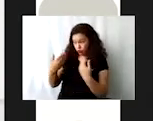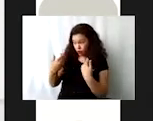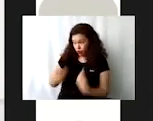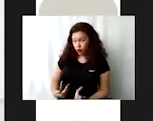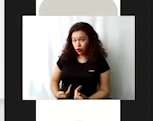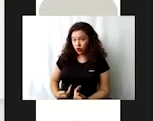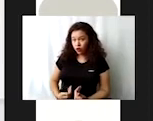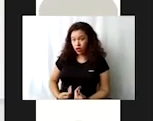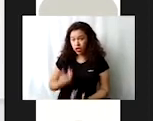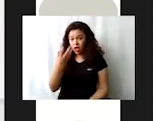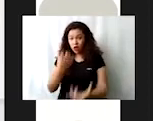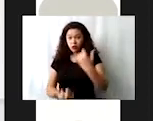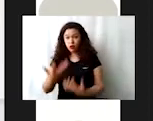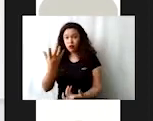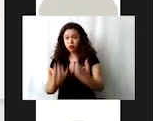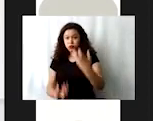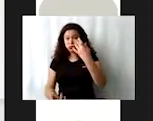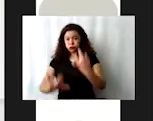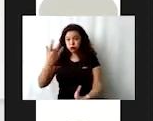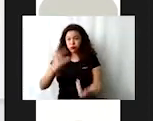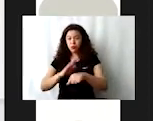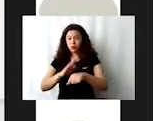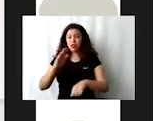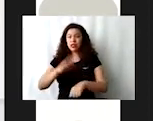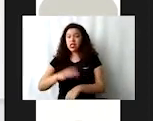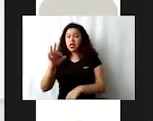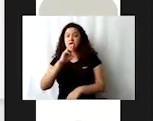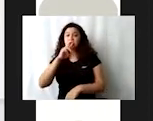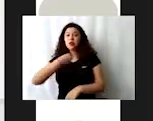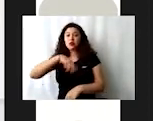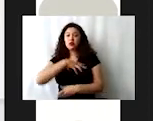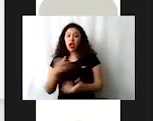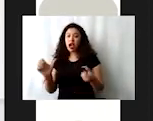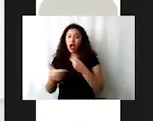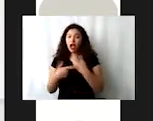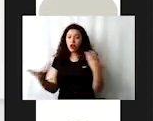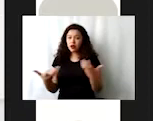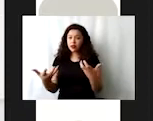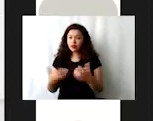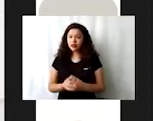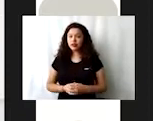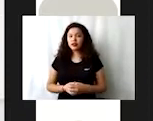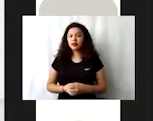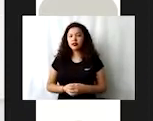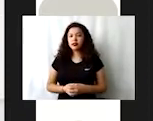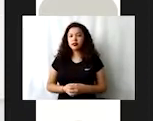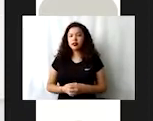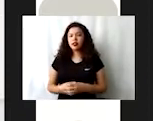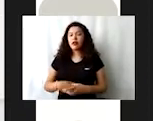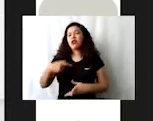Vaya, el incendio va en aumento. Oigan, será mejor que hagamos algo. Vaya, ¿de qué me sirvió la